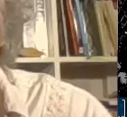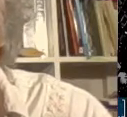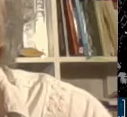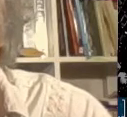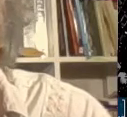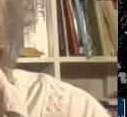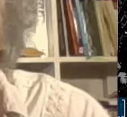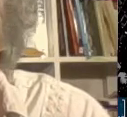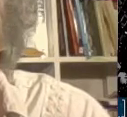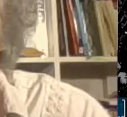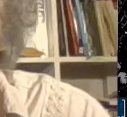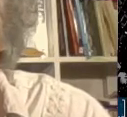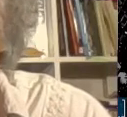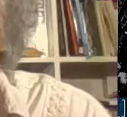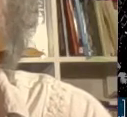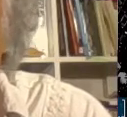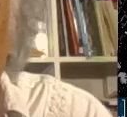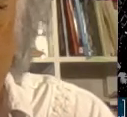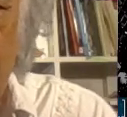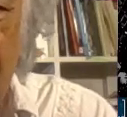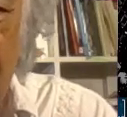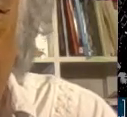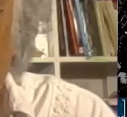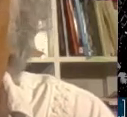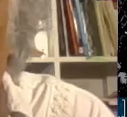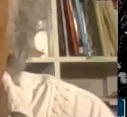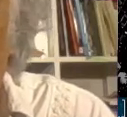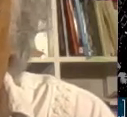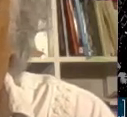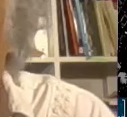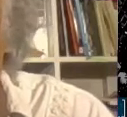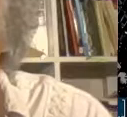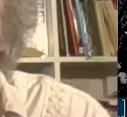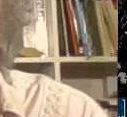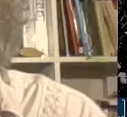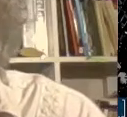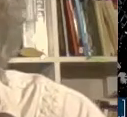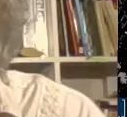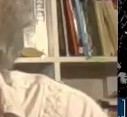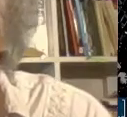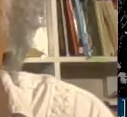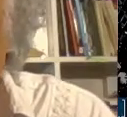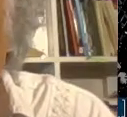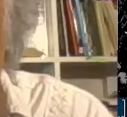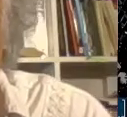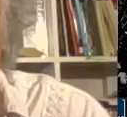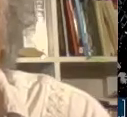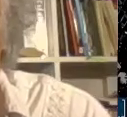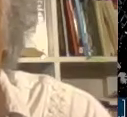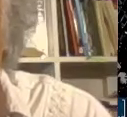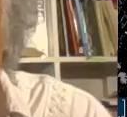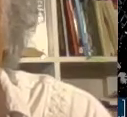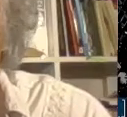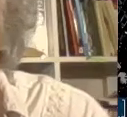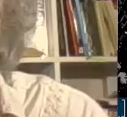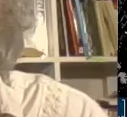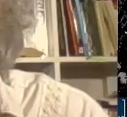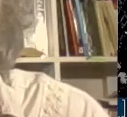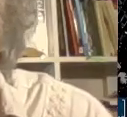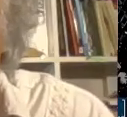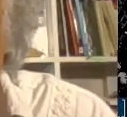tenemos las estadísticas que aquí vamos a poner en medio y al final de este programa, o más bien al